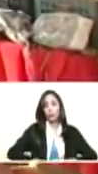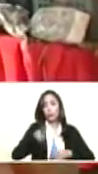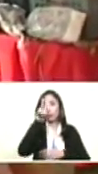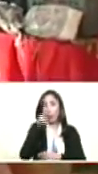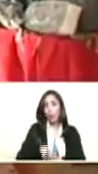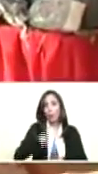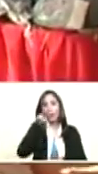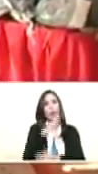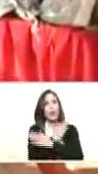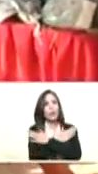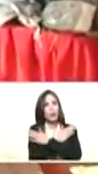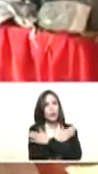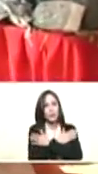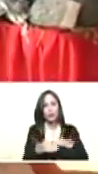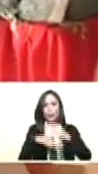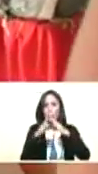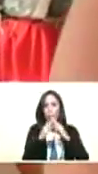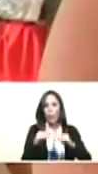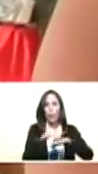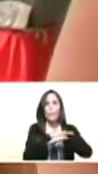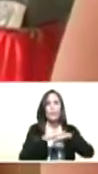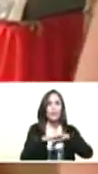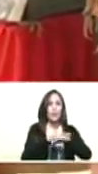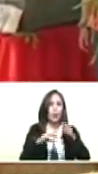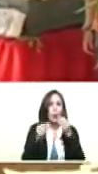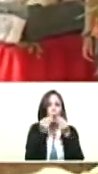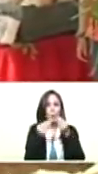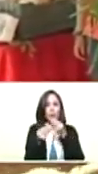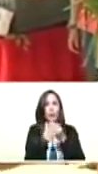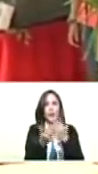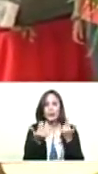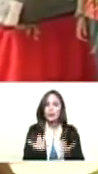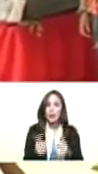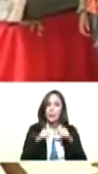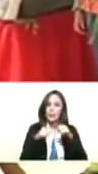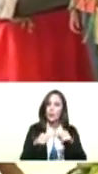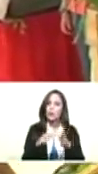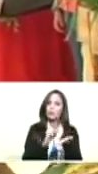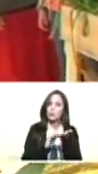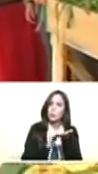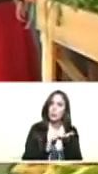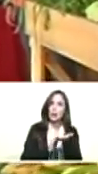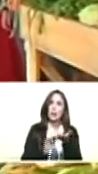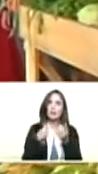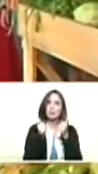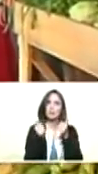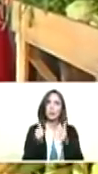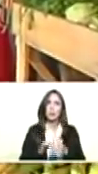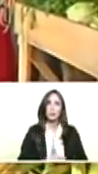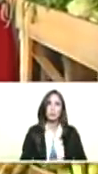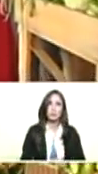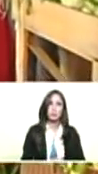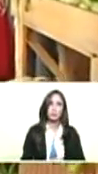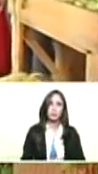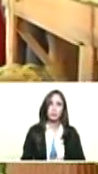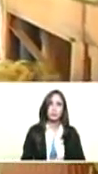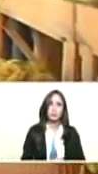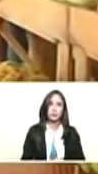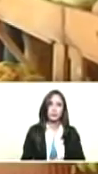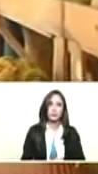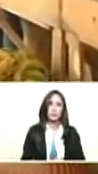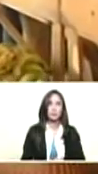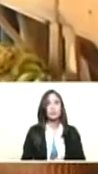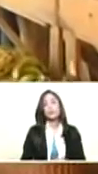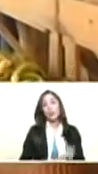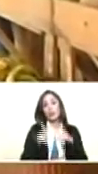Felicito a todo el equipo del Ministerio de Alimentación. Está en una batalla permanente por nuestro pueblo, con nuestro pueblo. Y una batalla